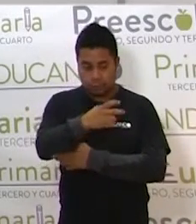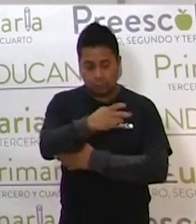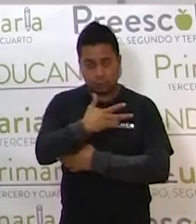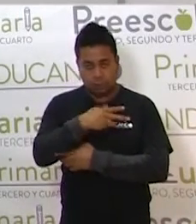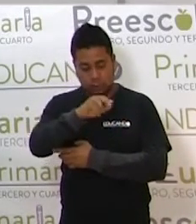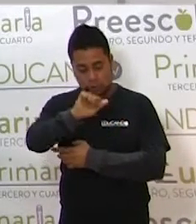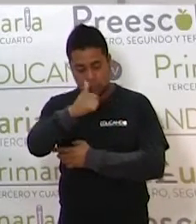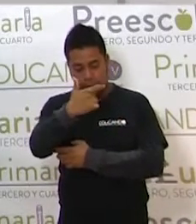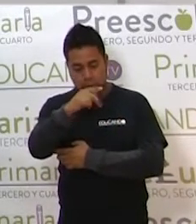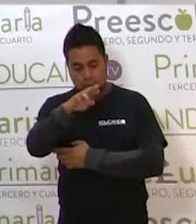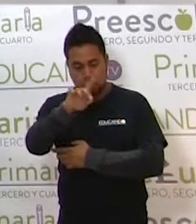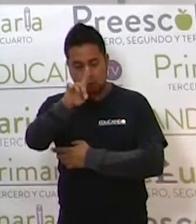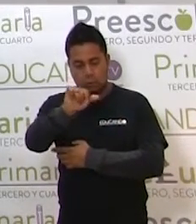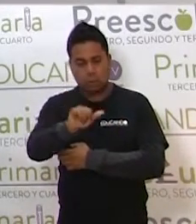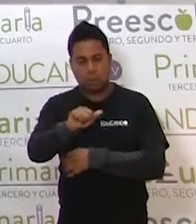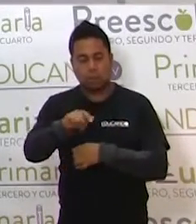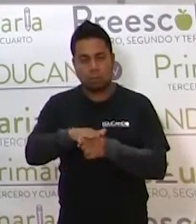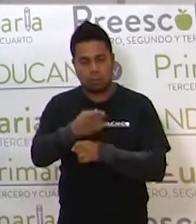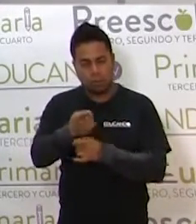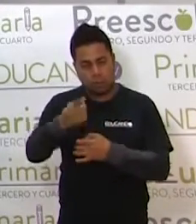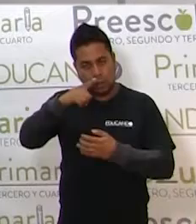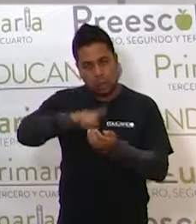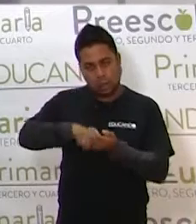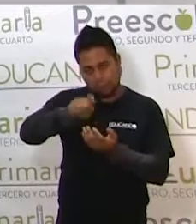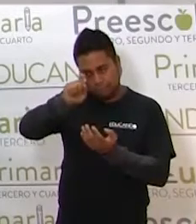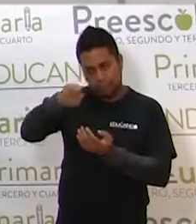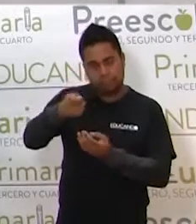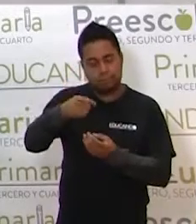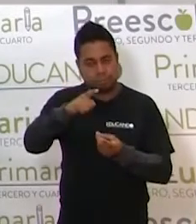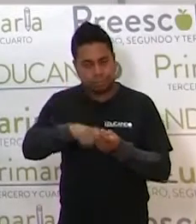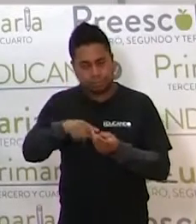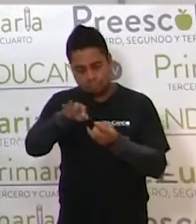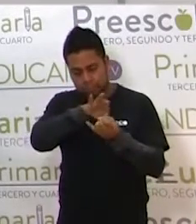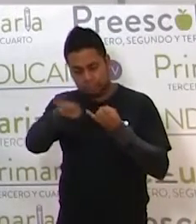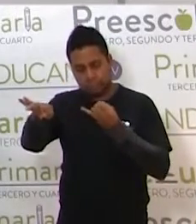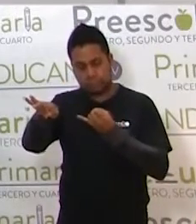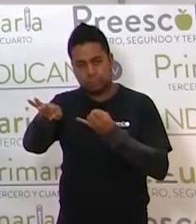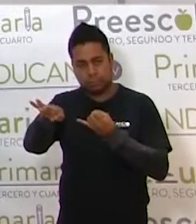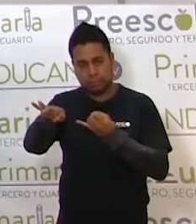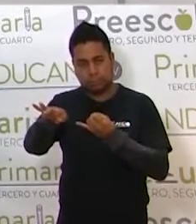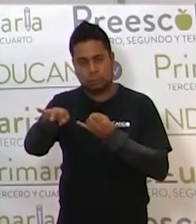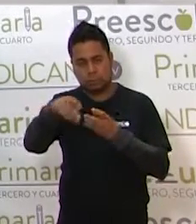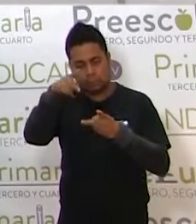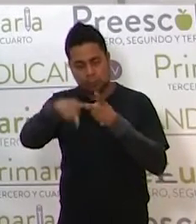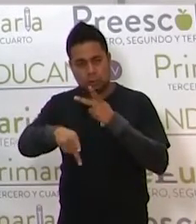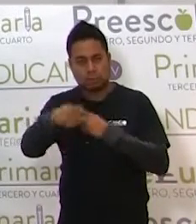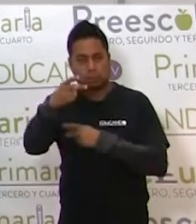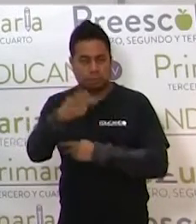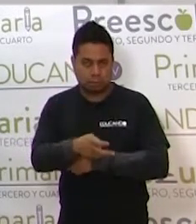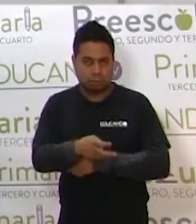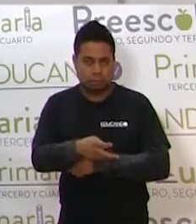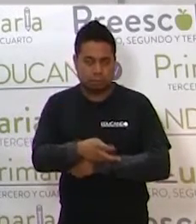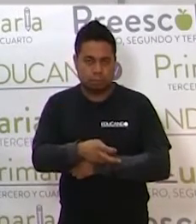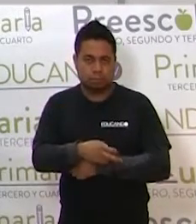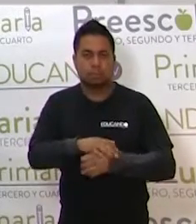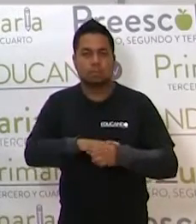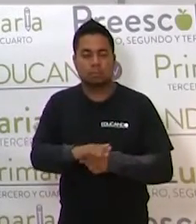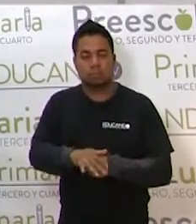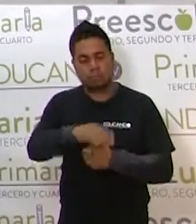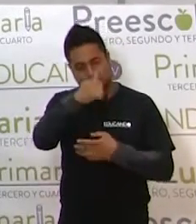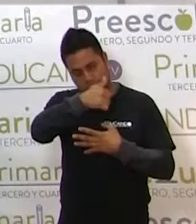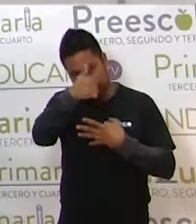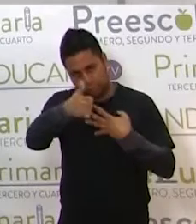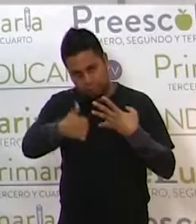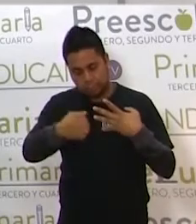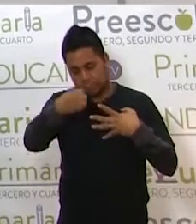es una palabra aguda porque se cuente encuentra su sílaba tónica en la última sílaba por lo tanto en cada uno de los versos